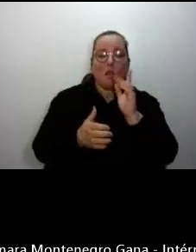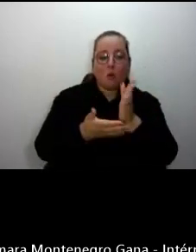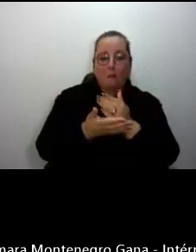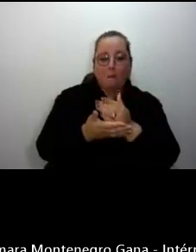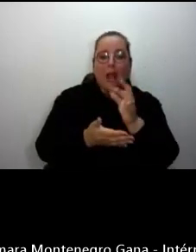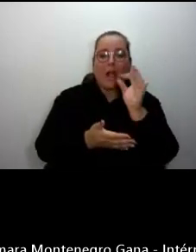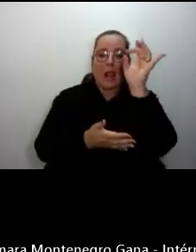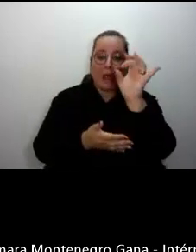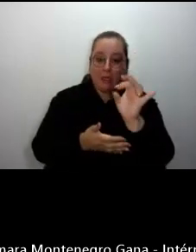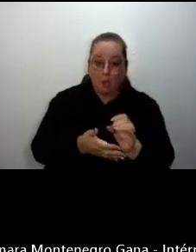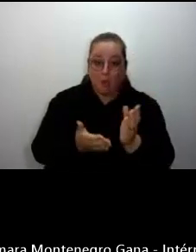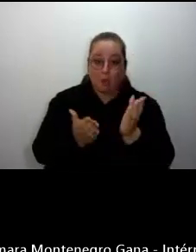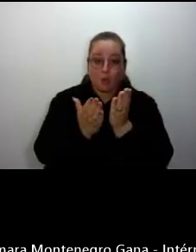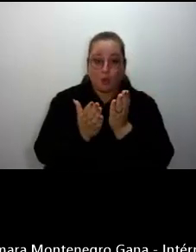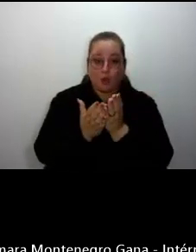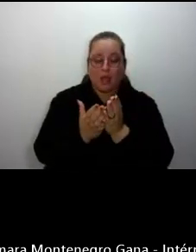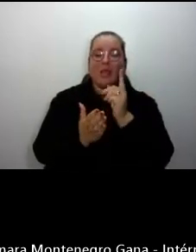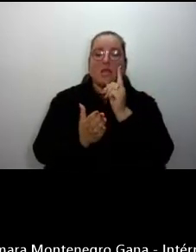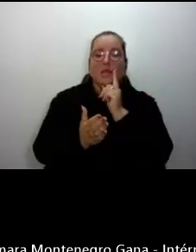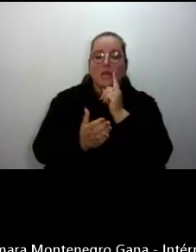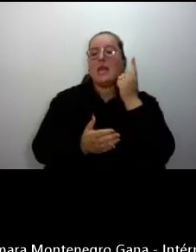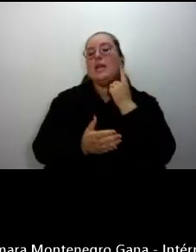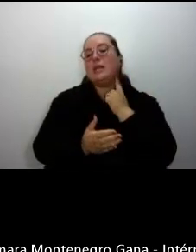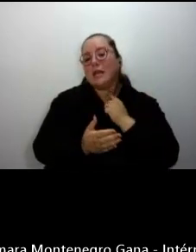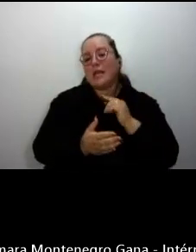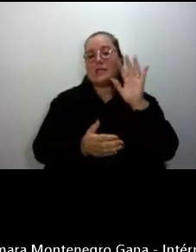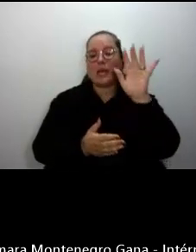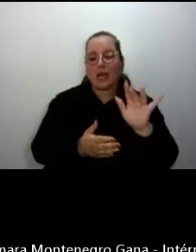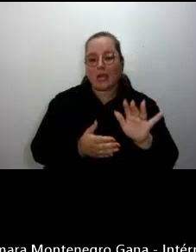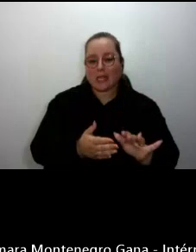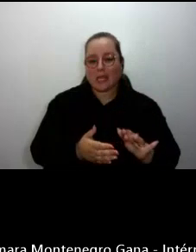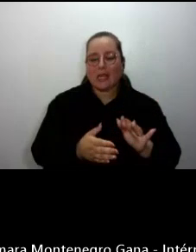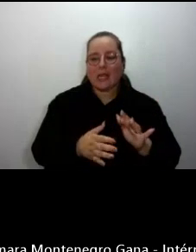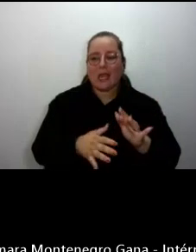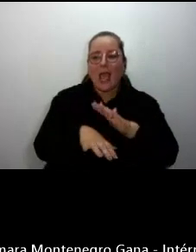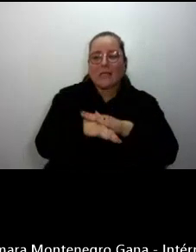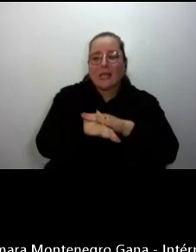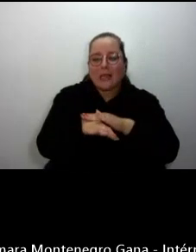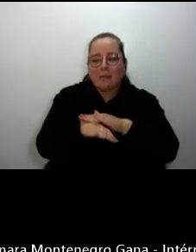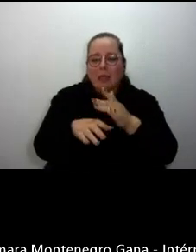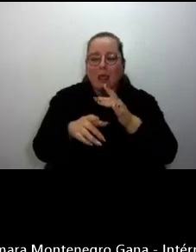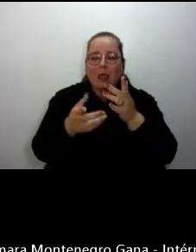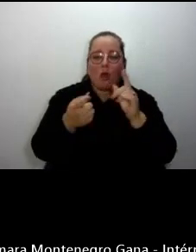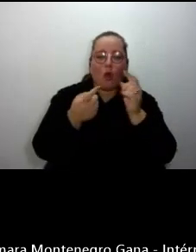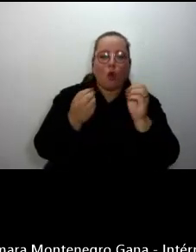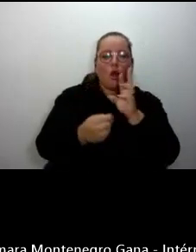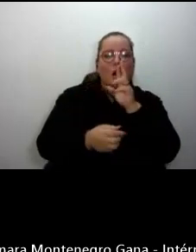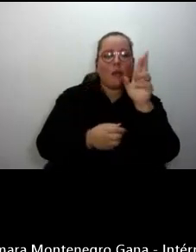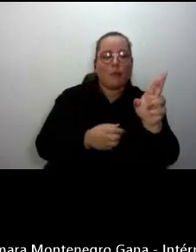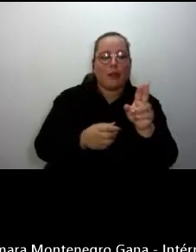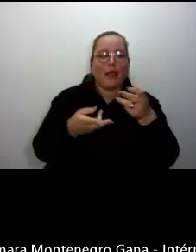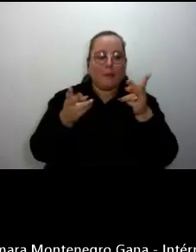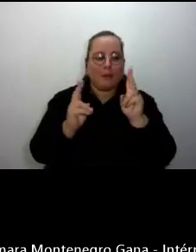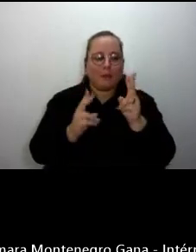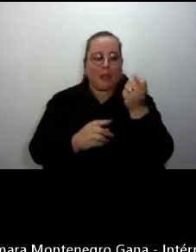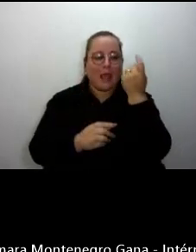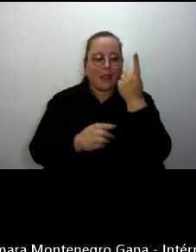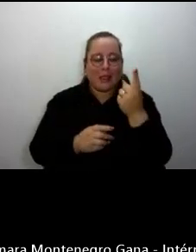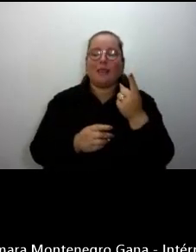¿verdad?, tanto intereses, características sensoriales y de respuesta que permitan abordar de manera comprensiva y eficaz